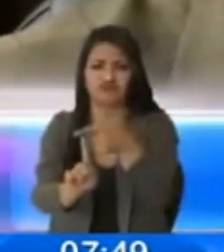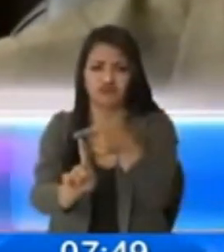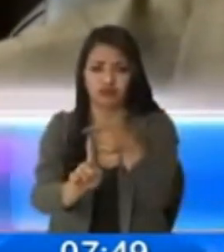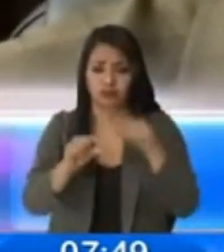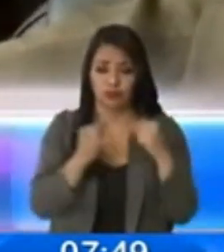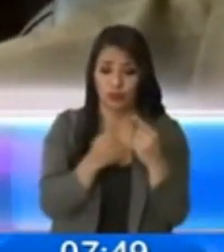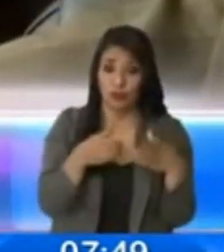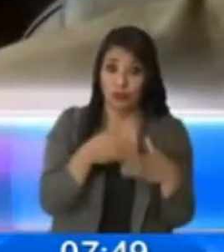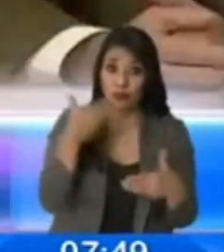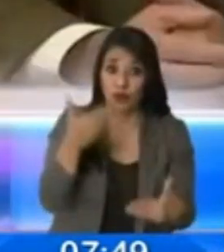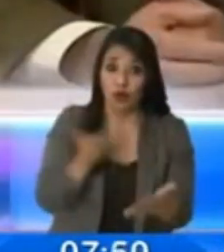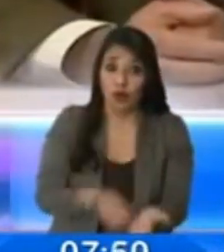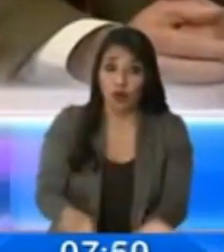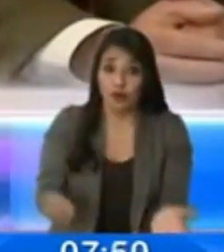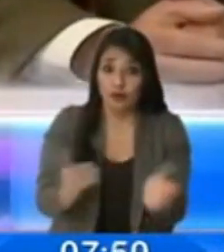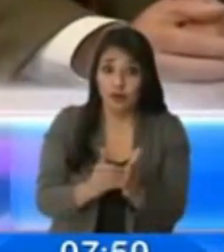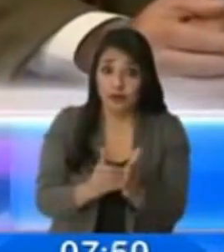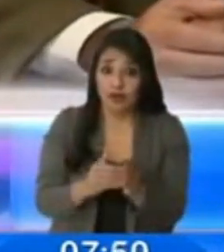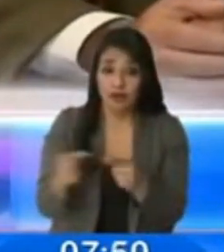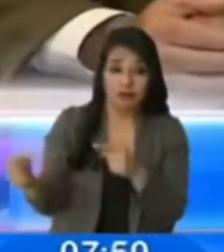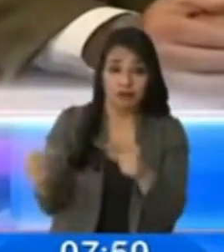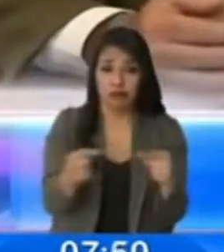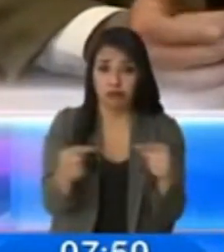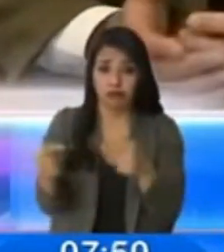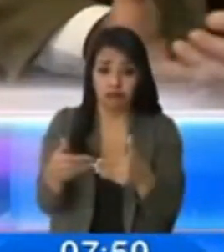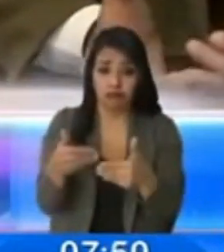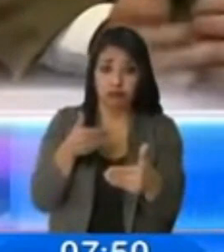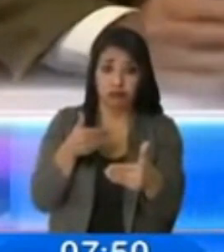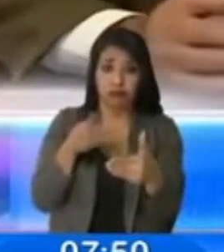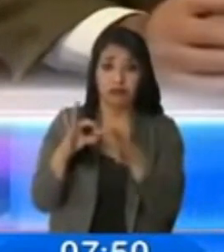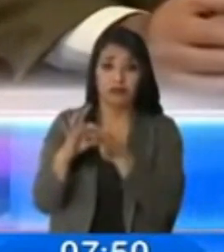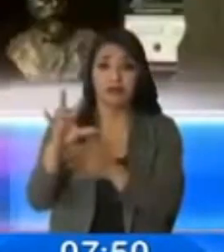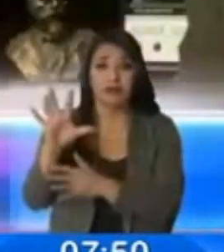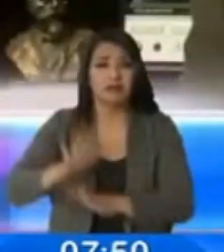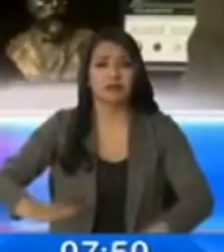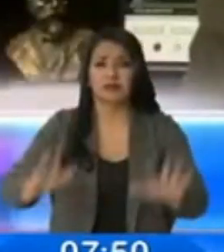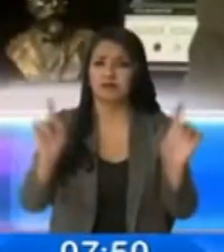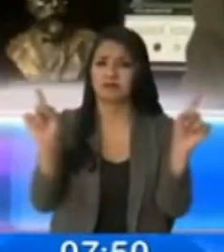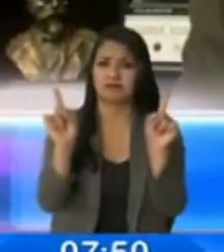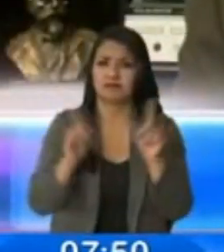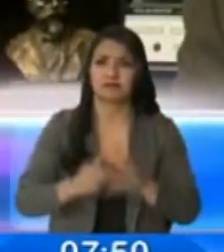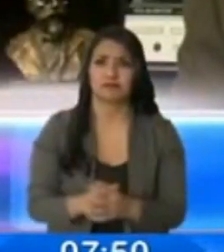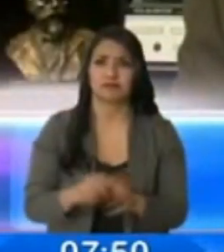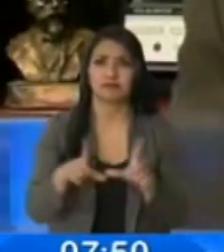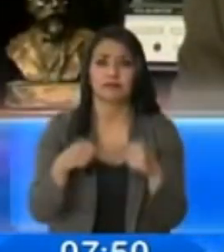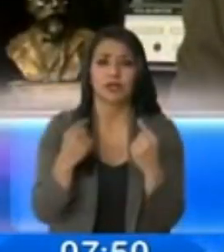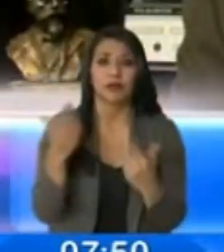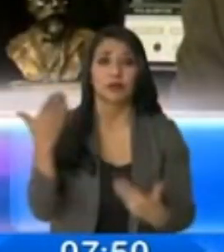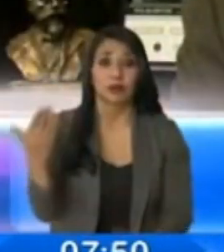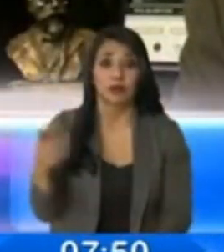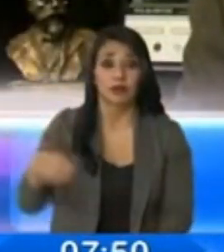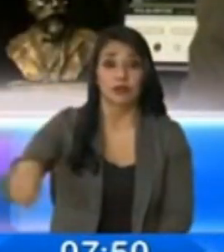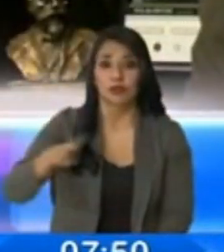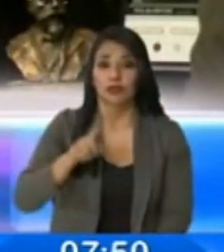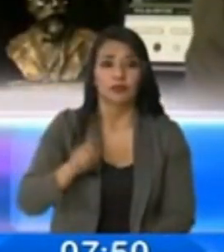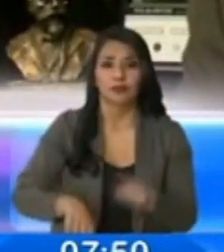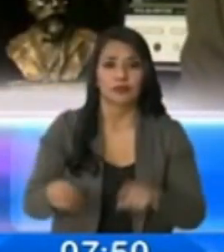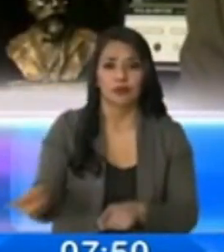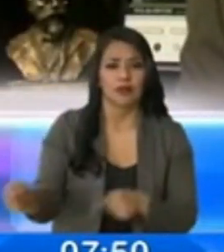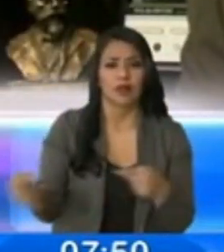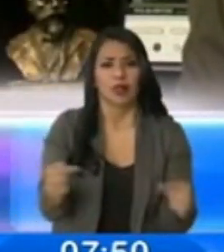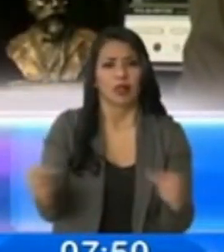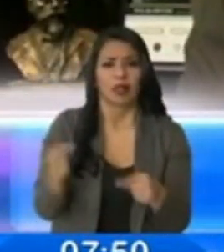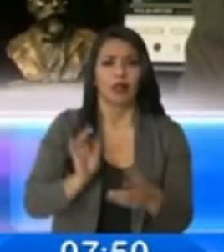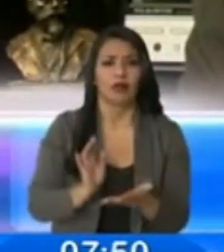de sus filas se repitan las acciones unilaterales que se vieron dentro de Alianza País. En nuestro partido no van a tener ese espacio, porque